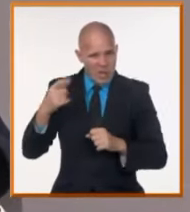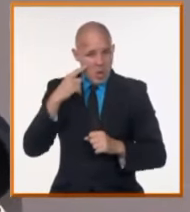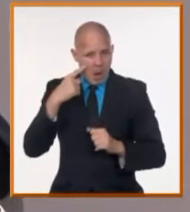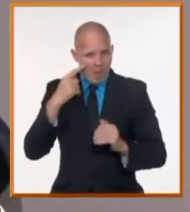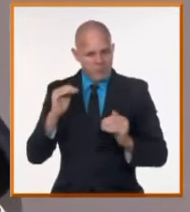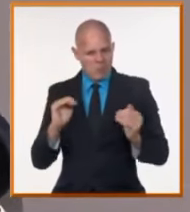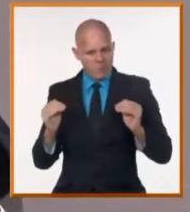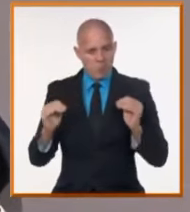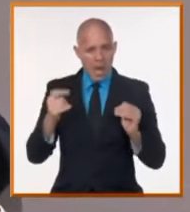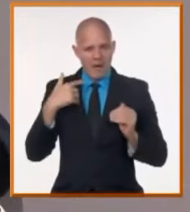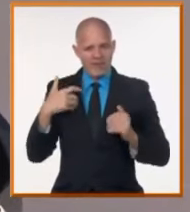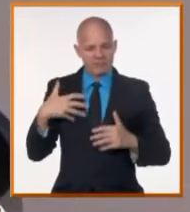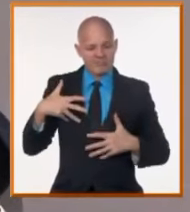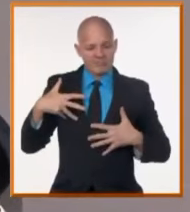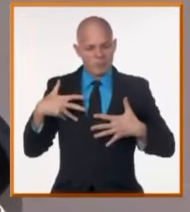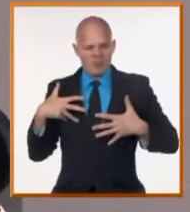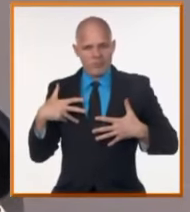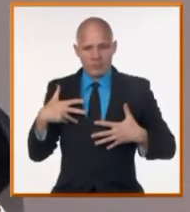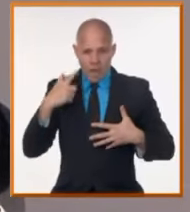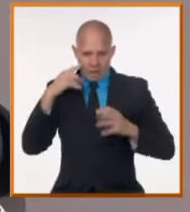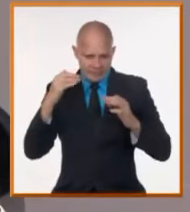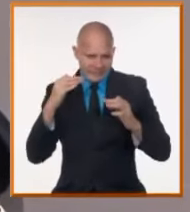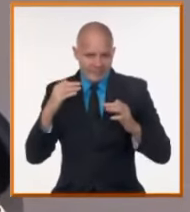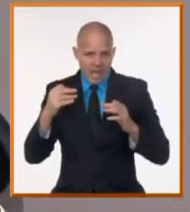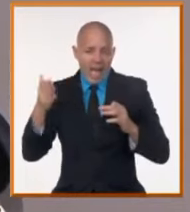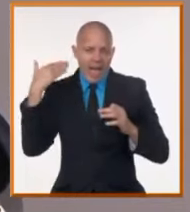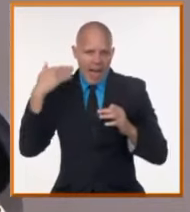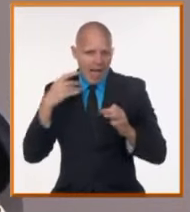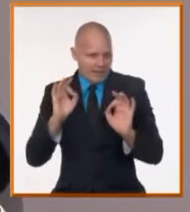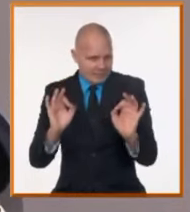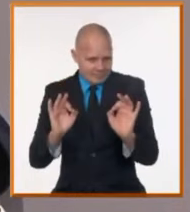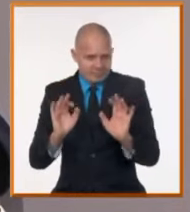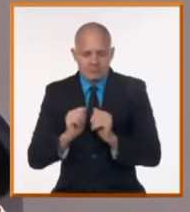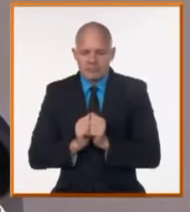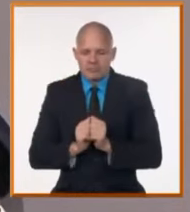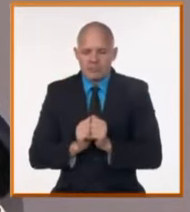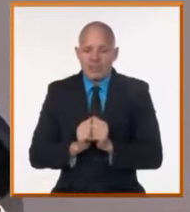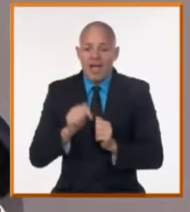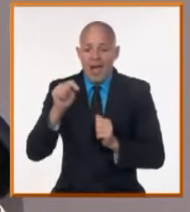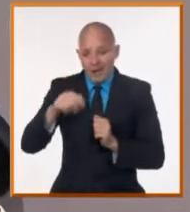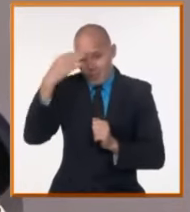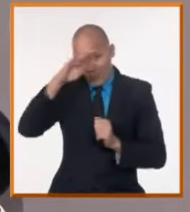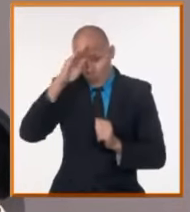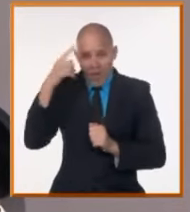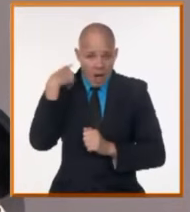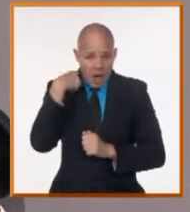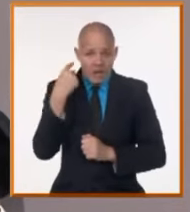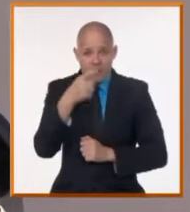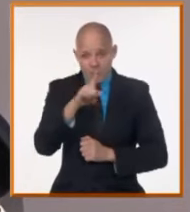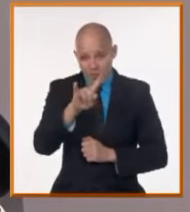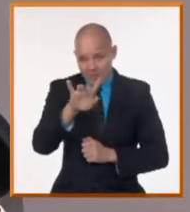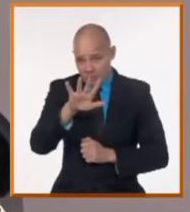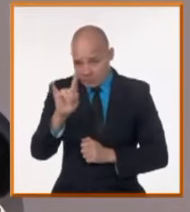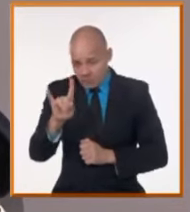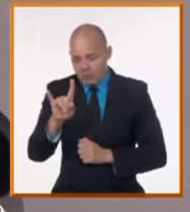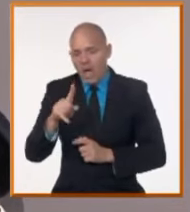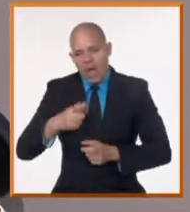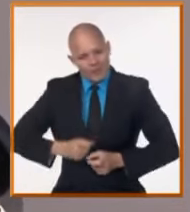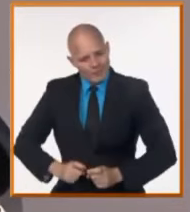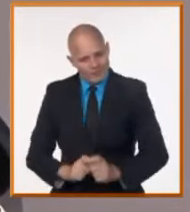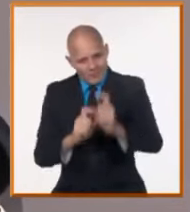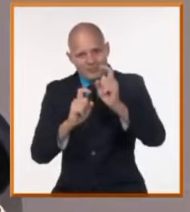unos años antes, cuando en 1954 se produce la invasión estadounidense a Guatemala ante el